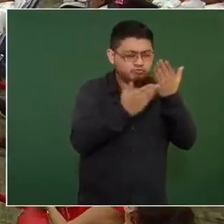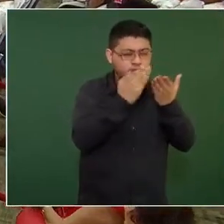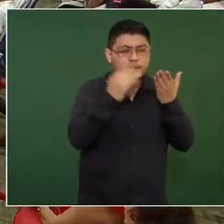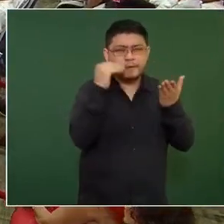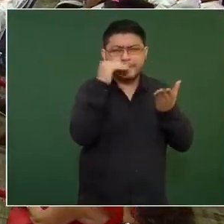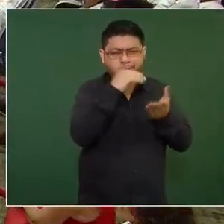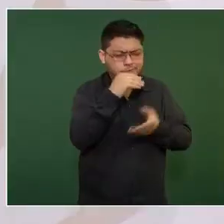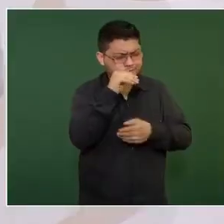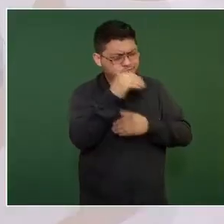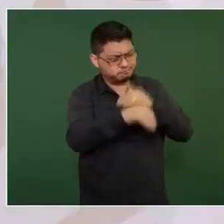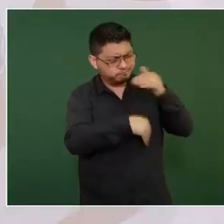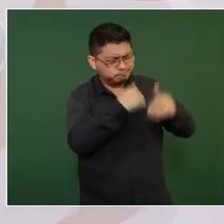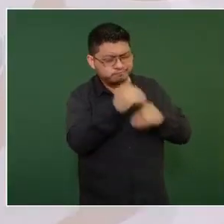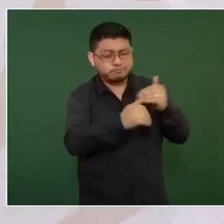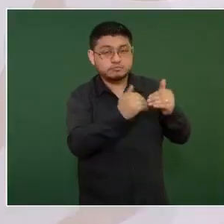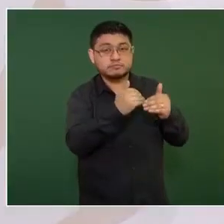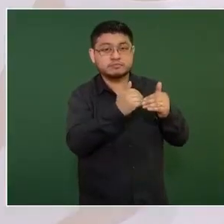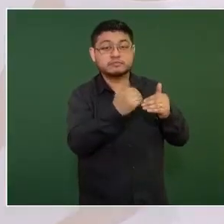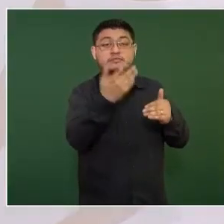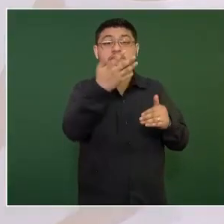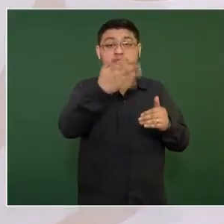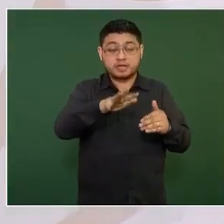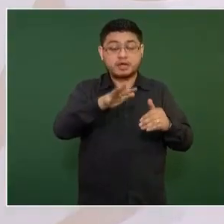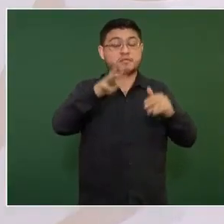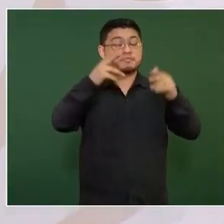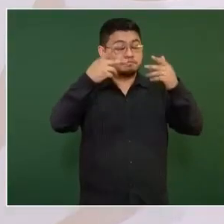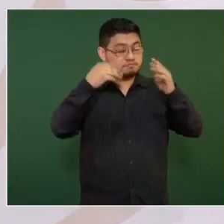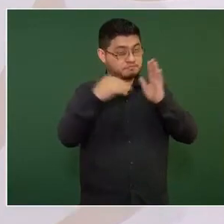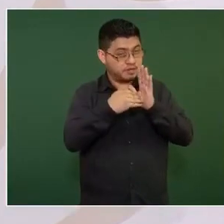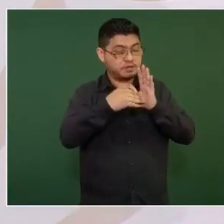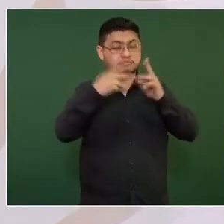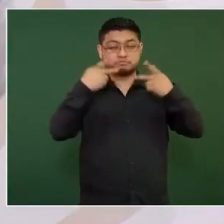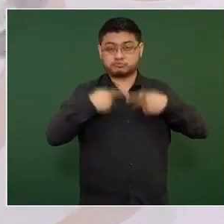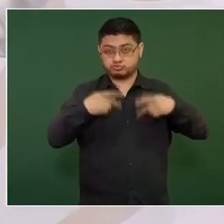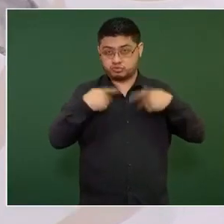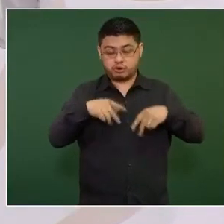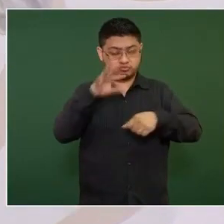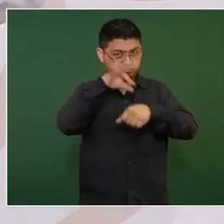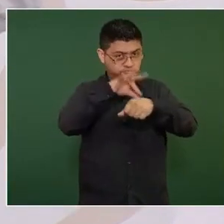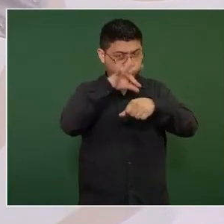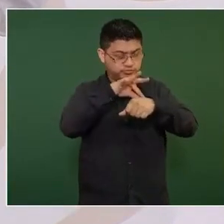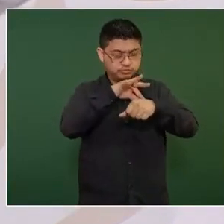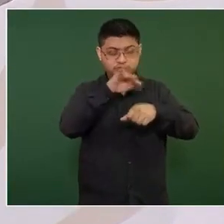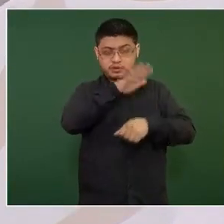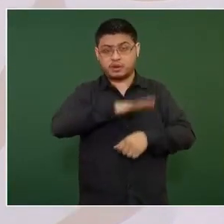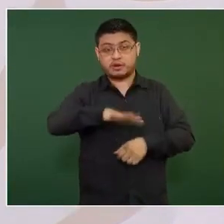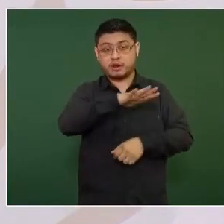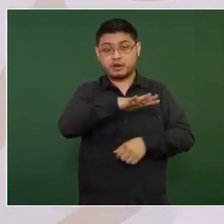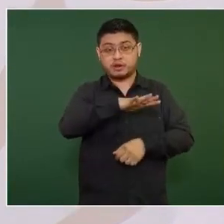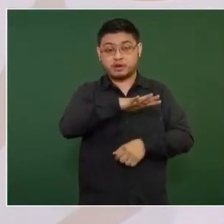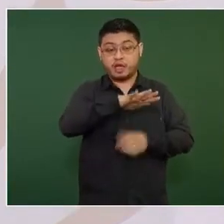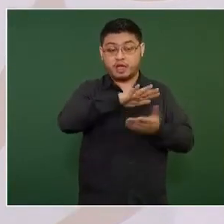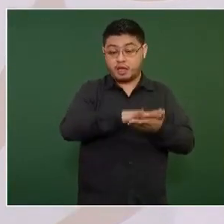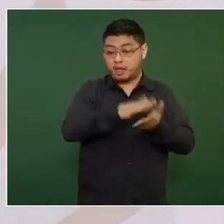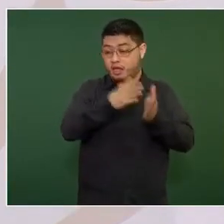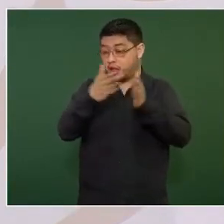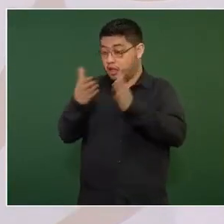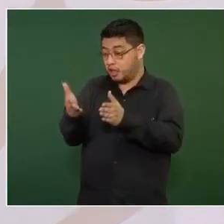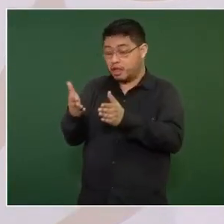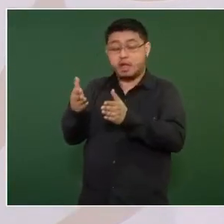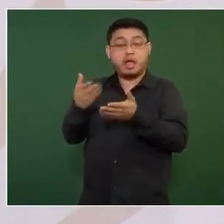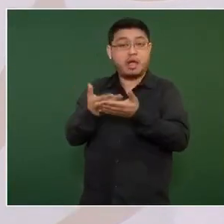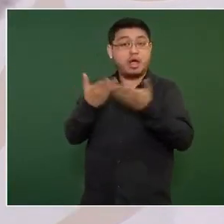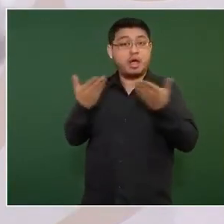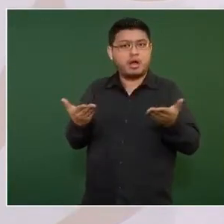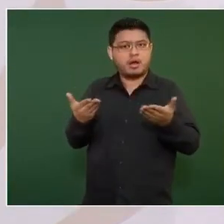especialistas a 10,000 médicos generales y ahora son más de 20,000 los